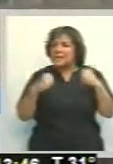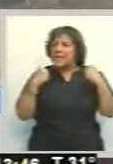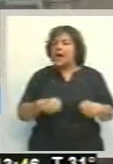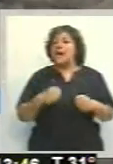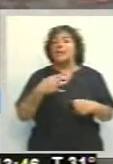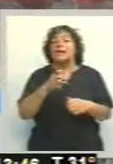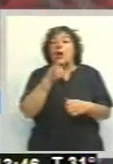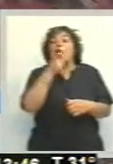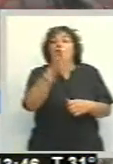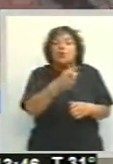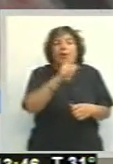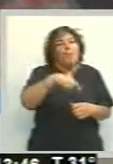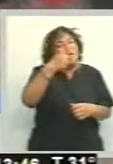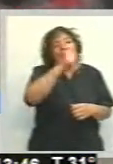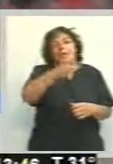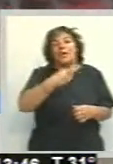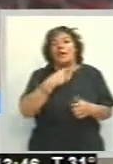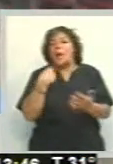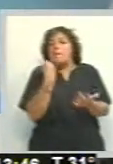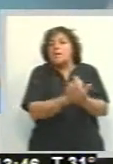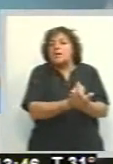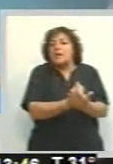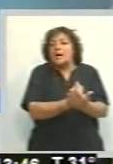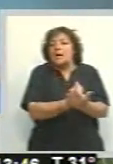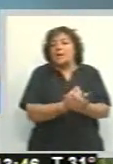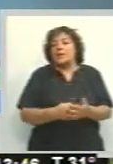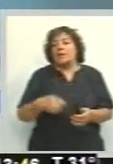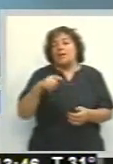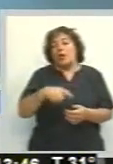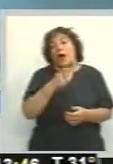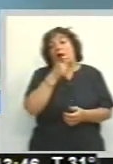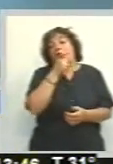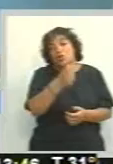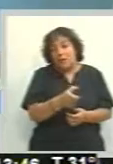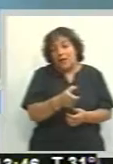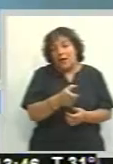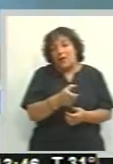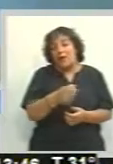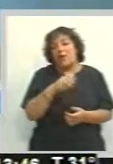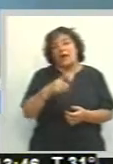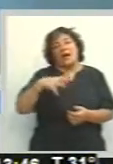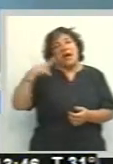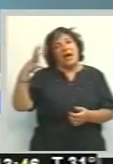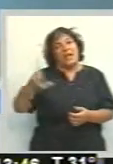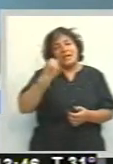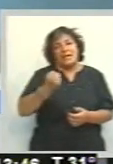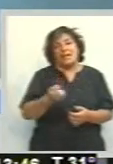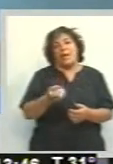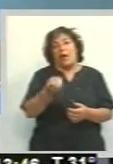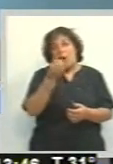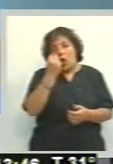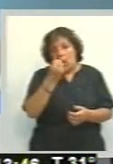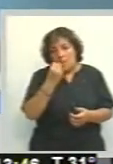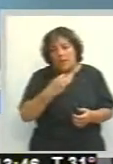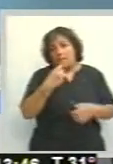aconsejas para aquellas personas que quieran participar? Y lo que aconsejo es que lleven bastante alimento, porque es una